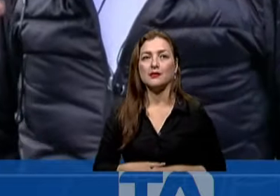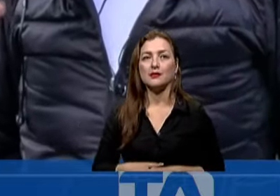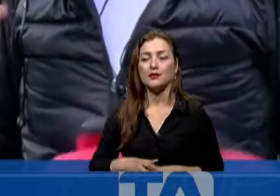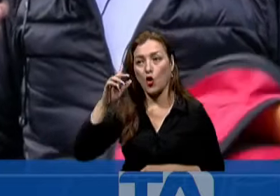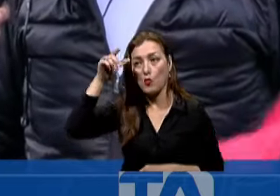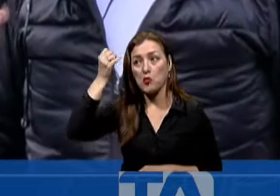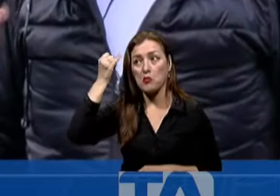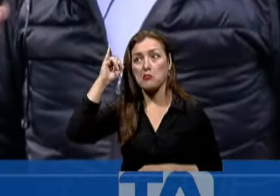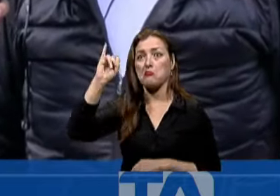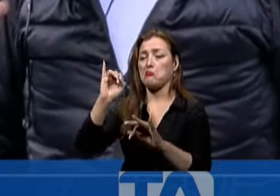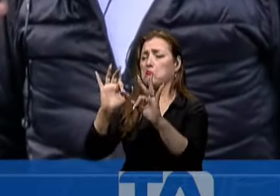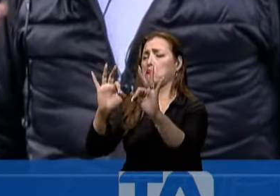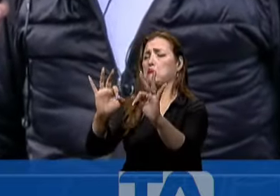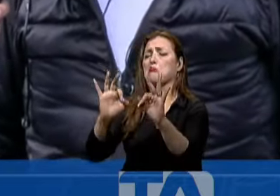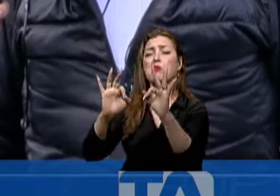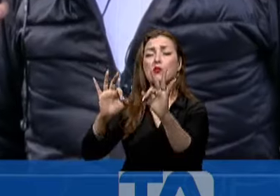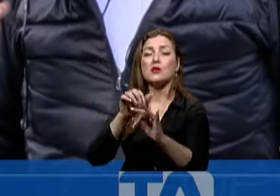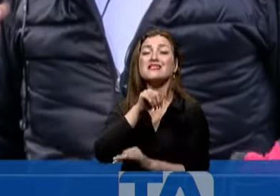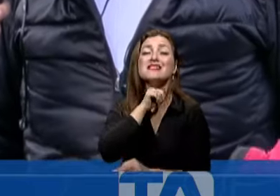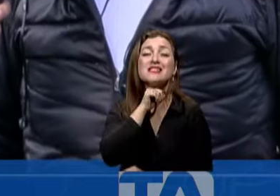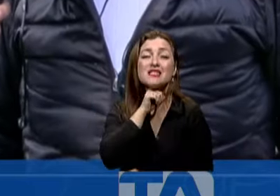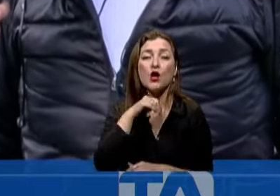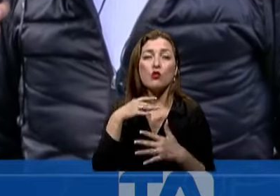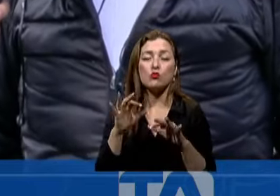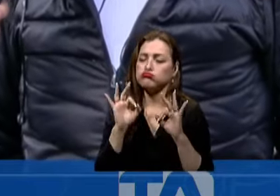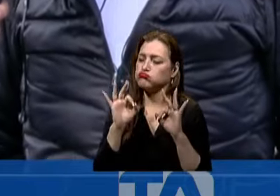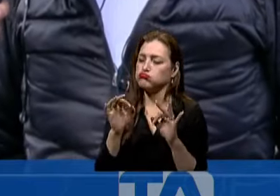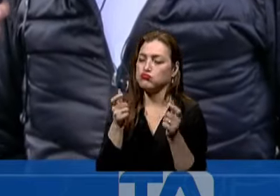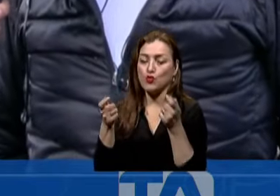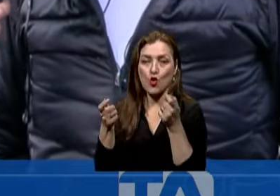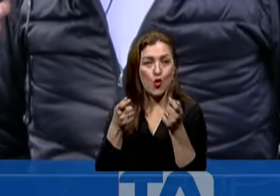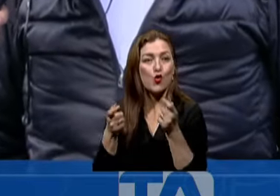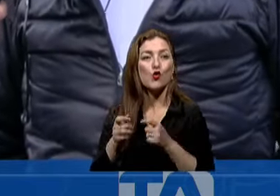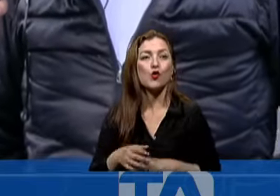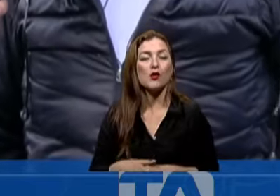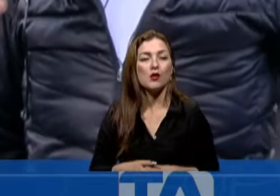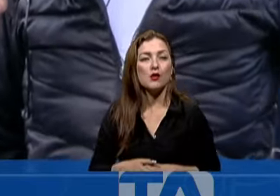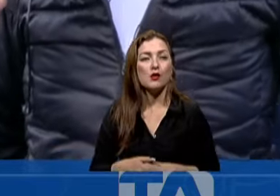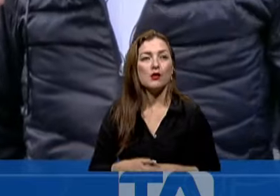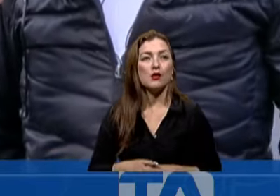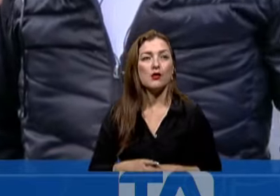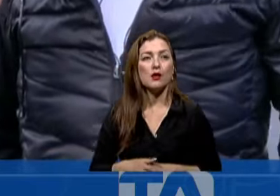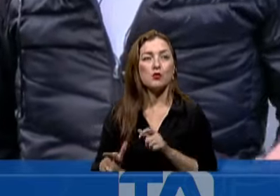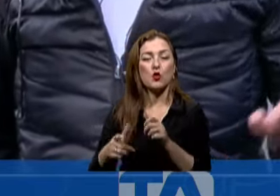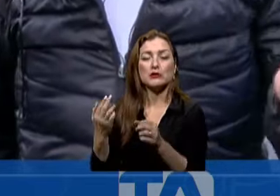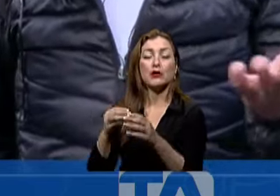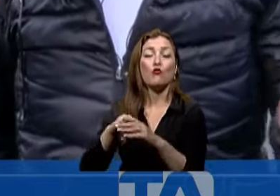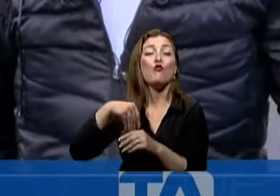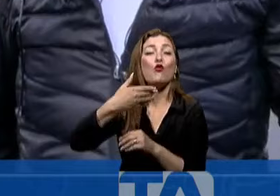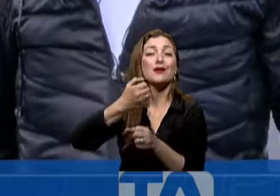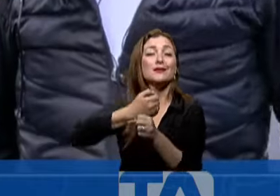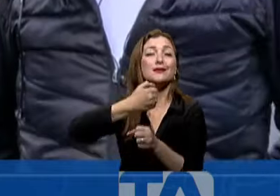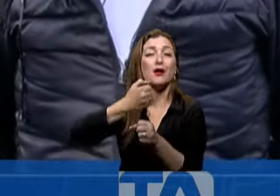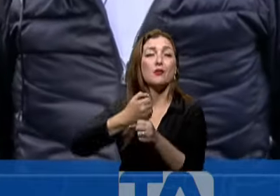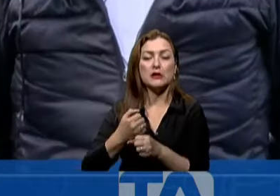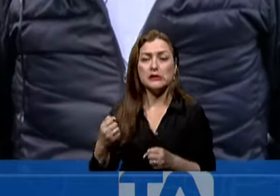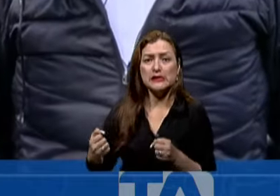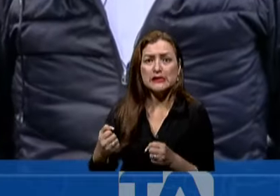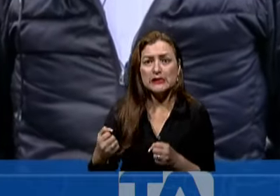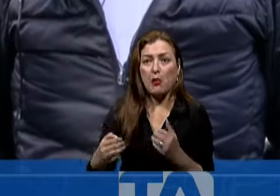del gobierno, y más que todo con esto de la delincuencia, está excelente estos operativos. Habemos personas que salimos a trabajar y nos cogen, nos cierran el